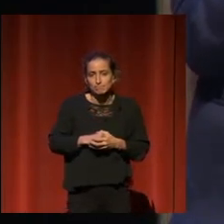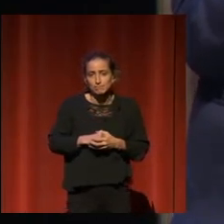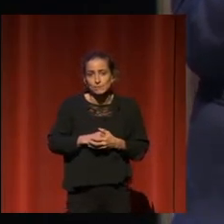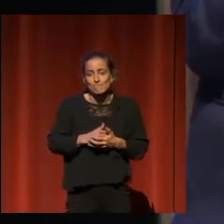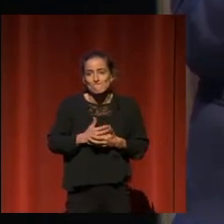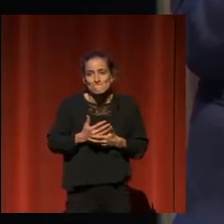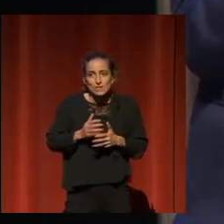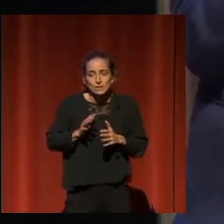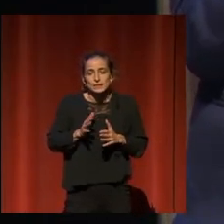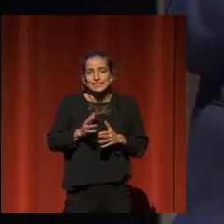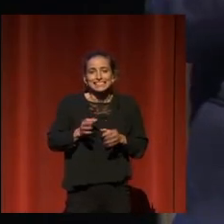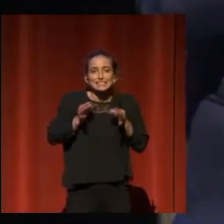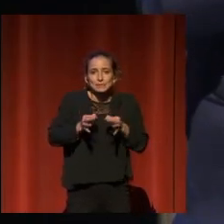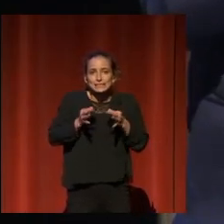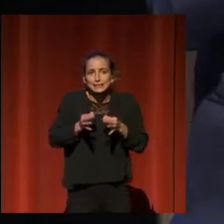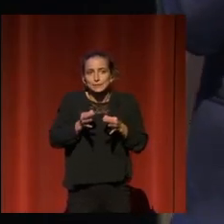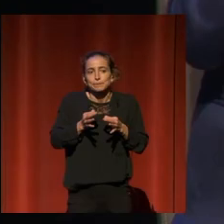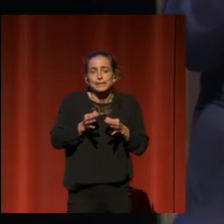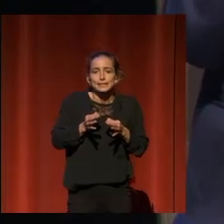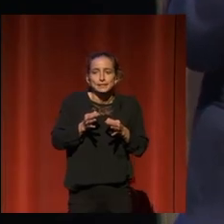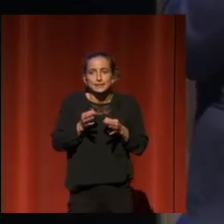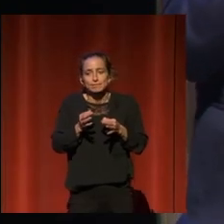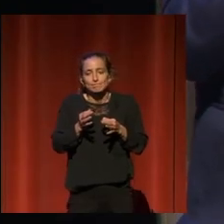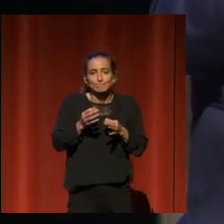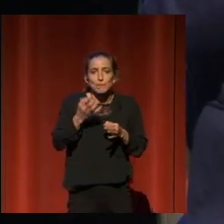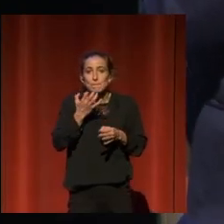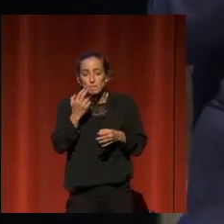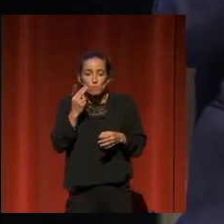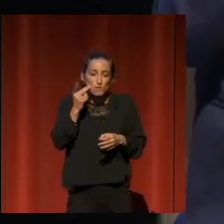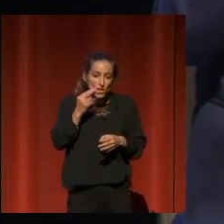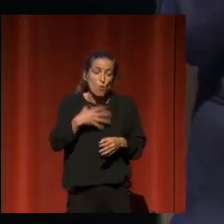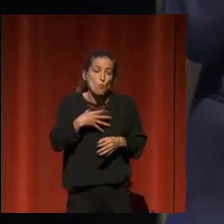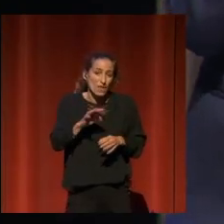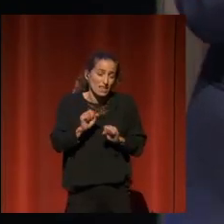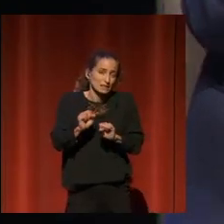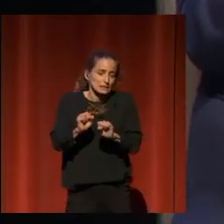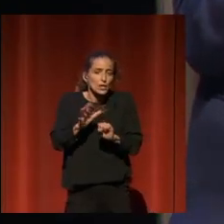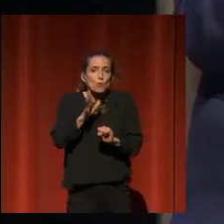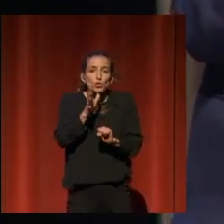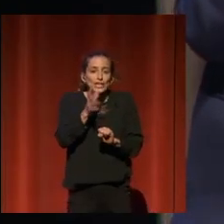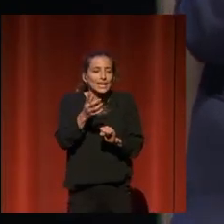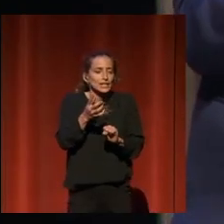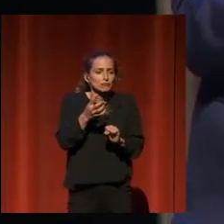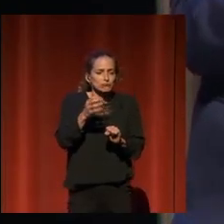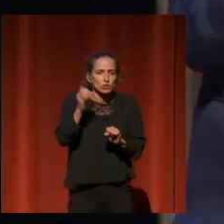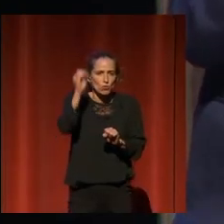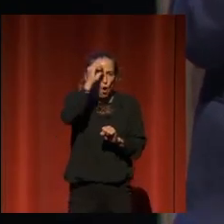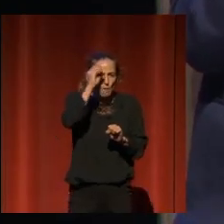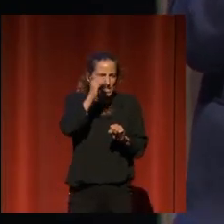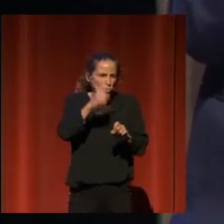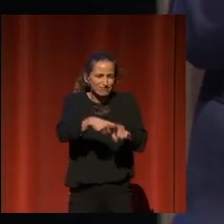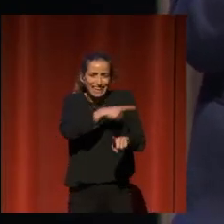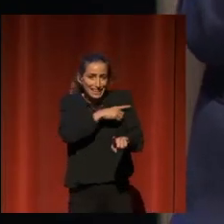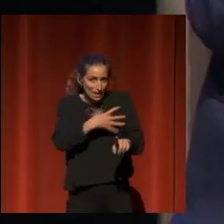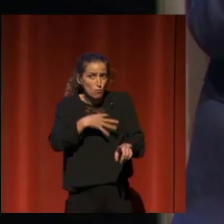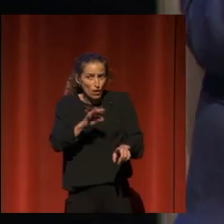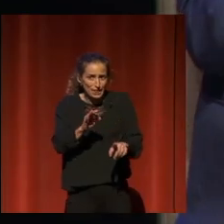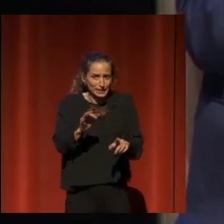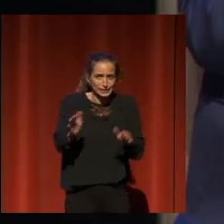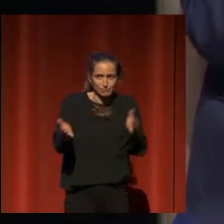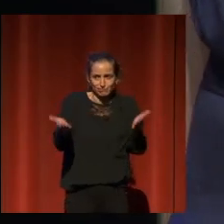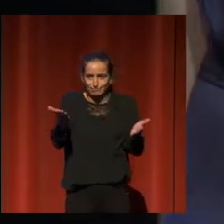se polaric las ideas pero a veces es posible organizar algo así si hay bastantes personas que han aprendido